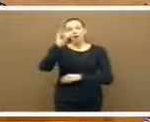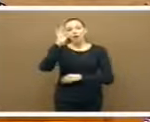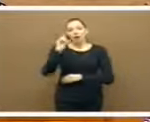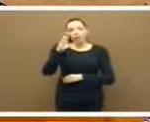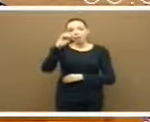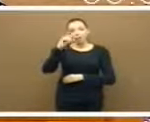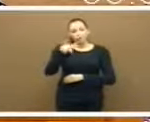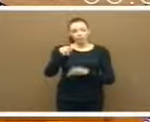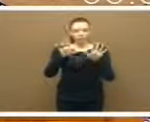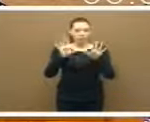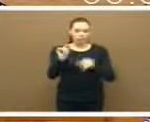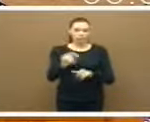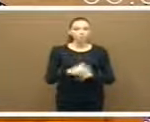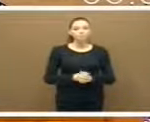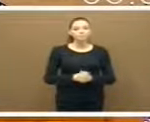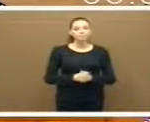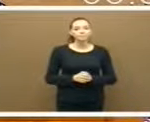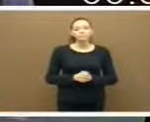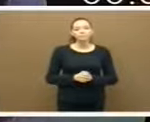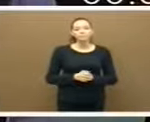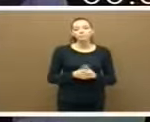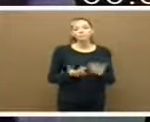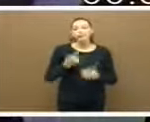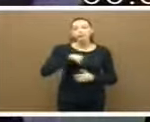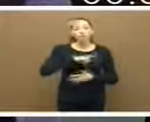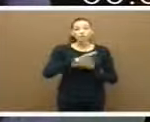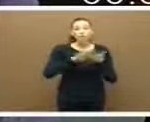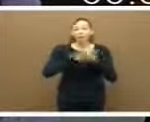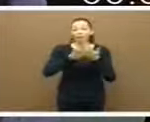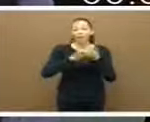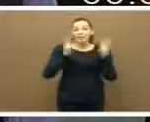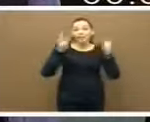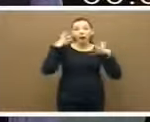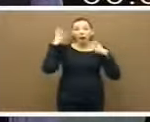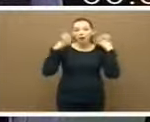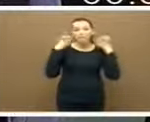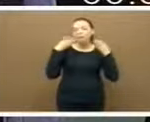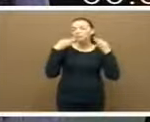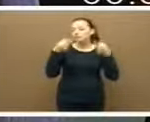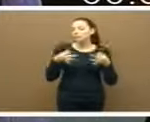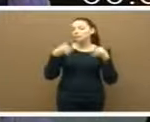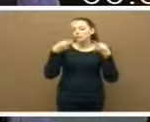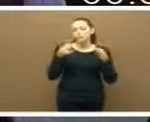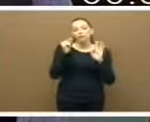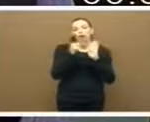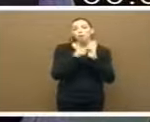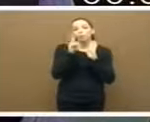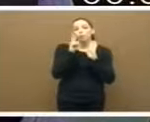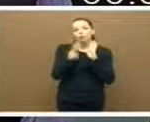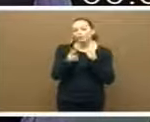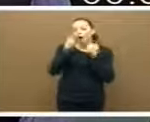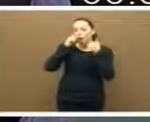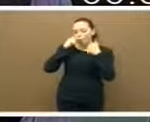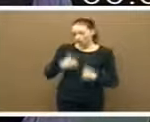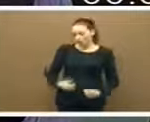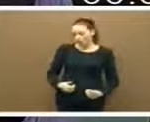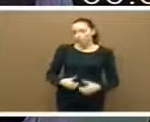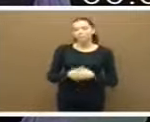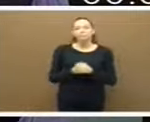Beneito, este diputado siempre que habla de animales lo hace desde el punto de vista humanístico, es decir, no infligir